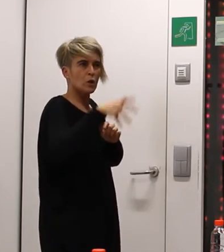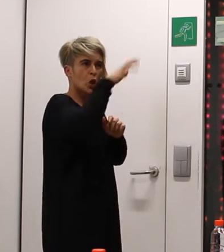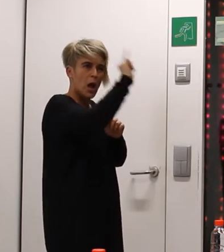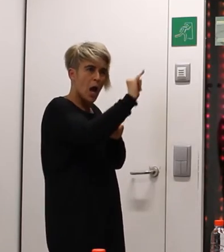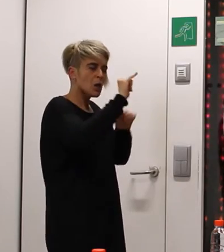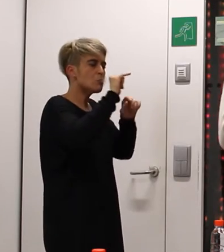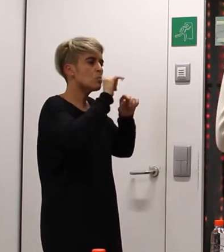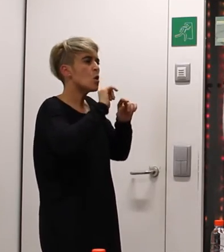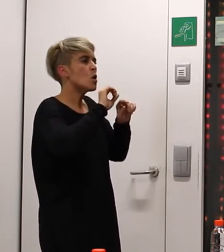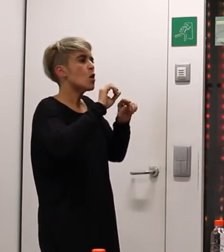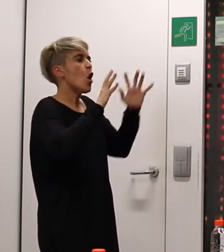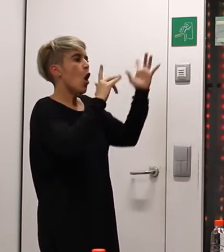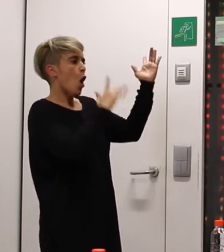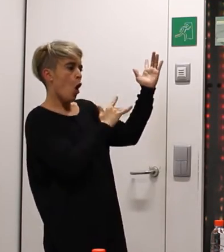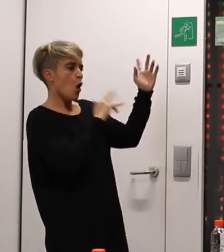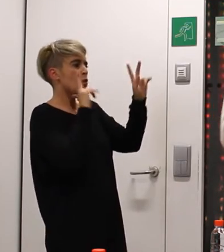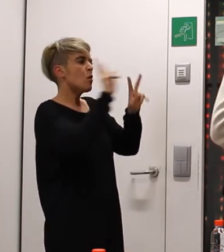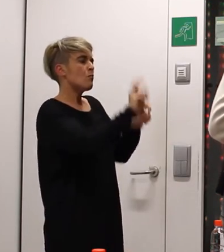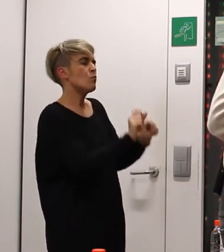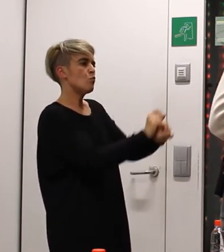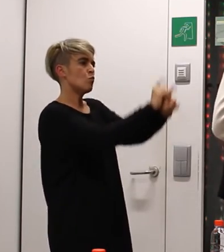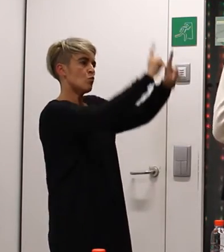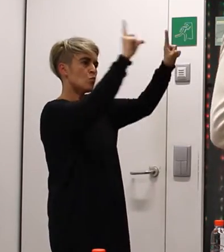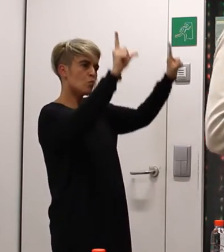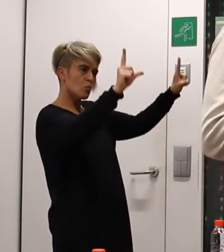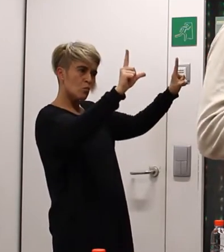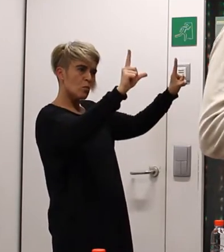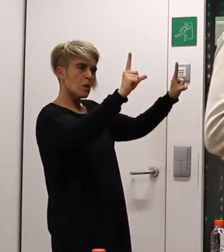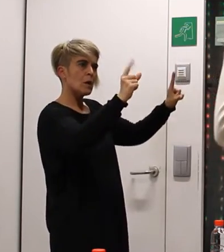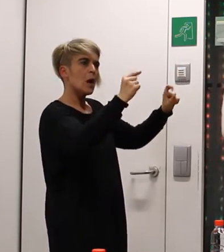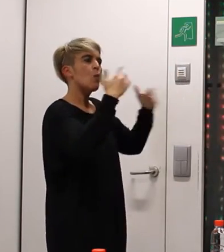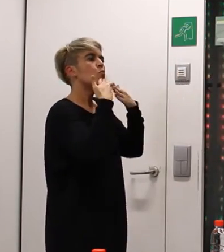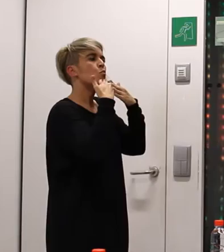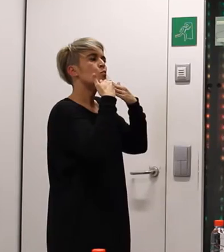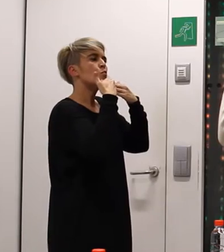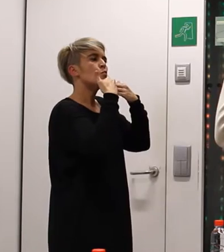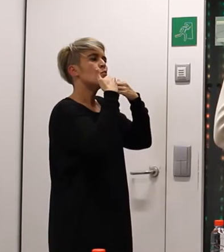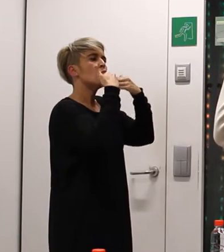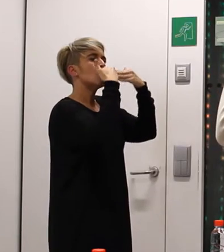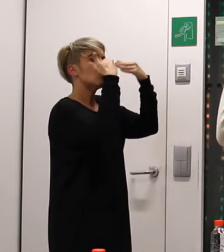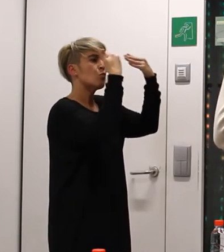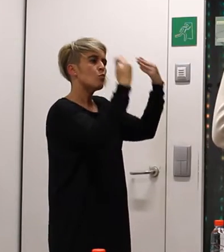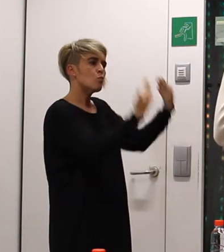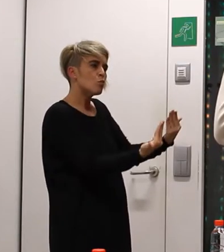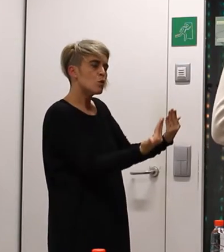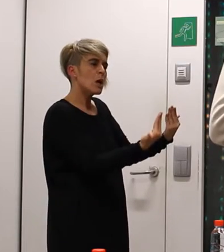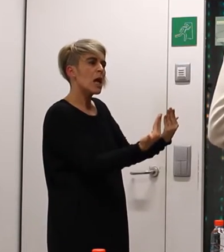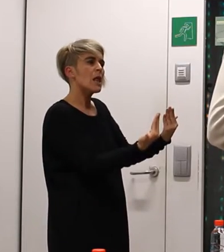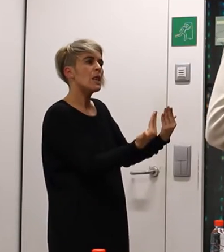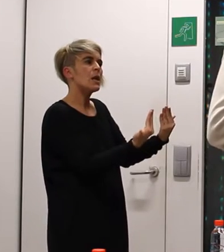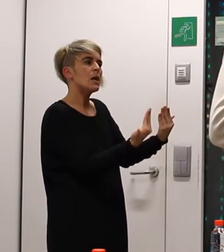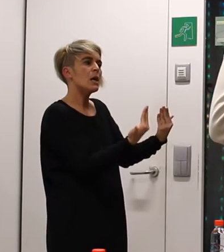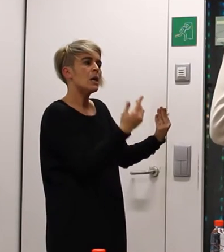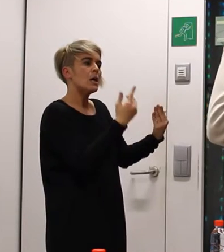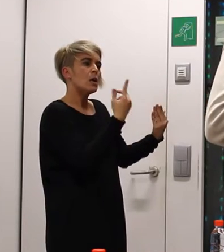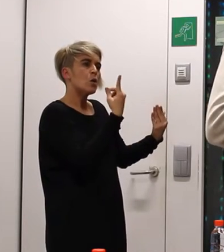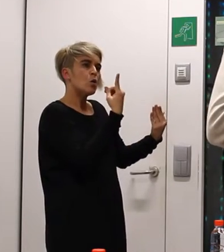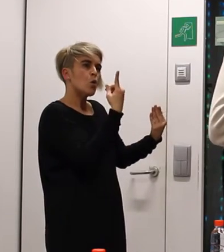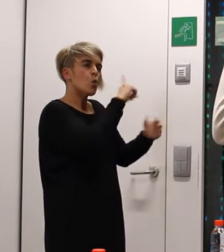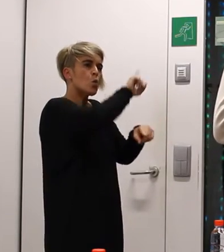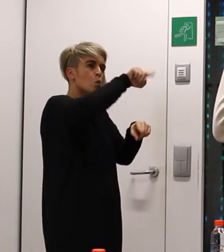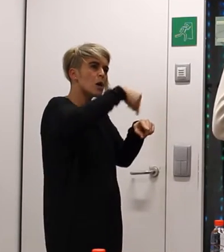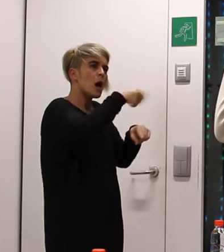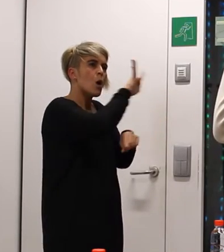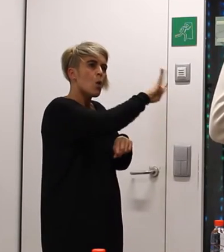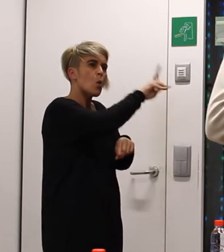ordenador, encenderlo, y cuando apareció la pantalla decía: muchas gracias, la suscripción ha finalizado. Habían pasado una hora 42 minutos